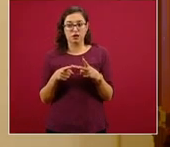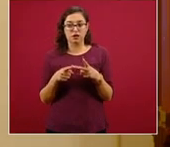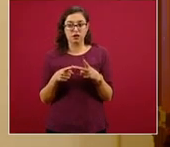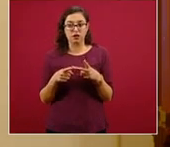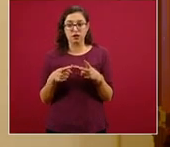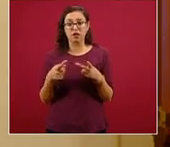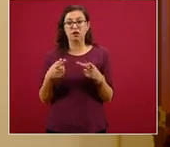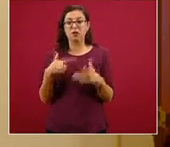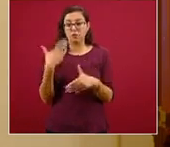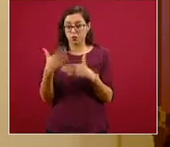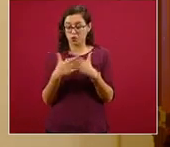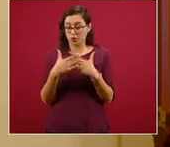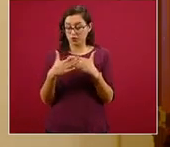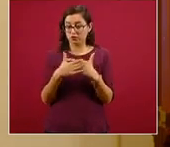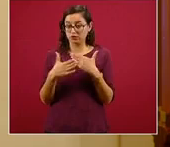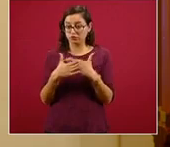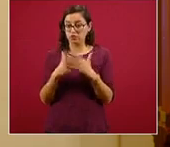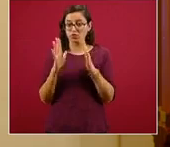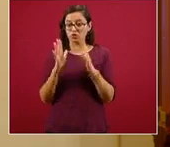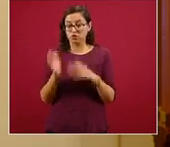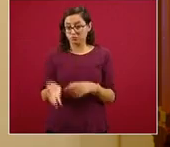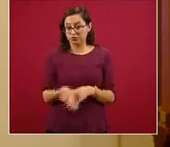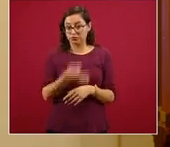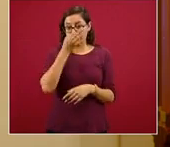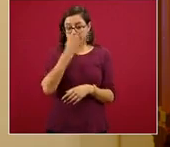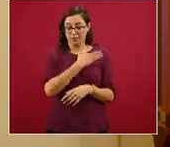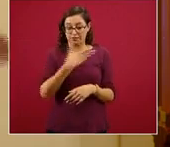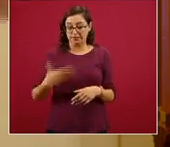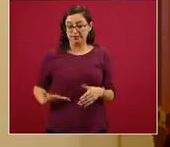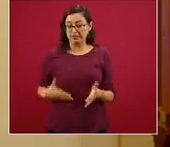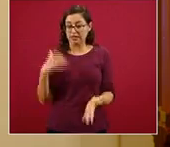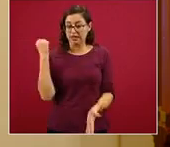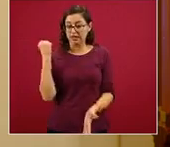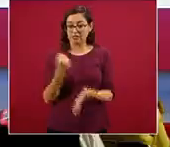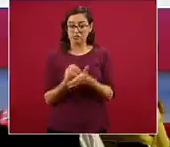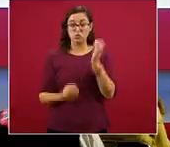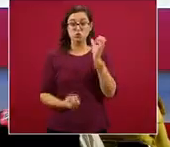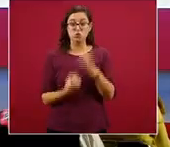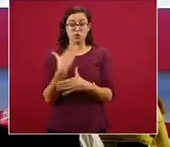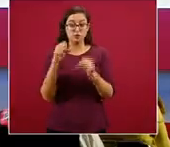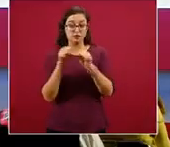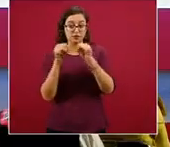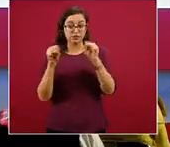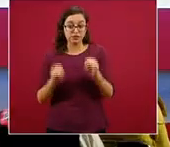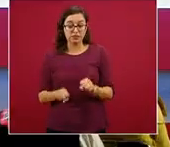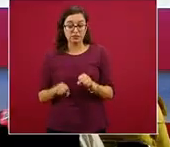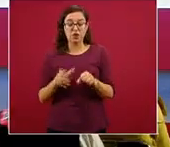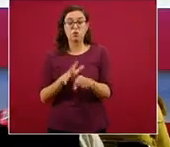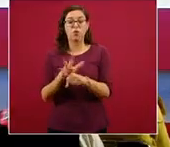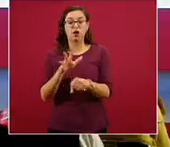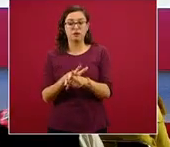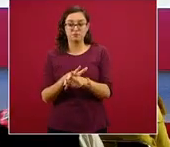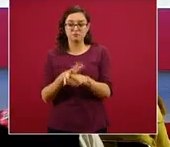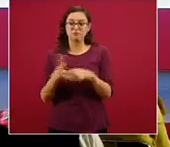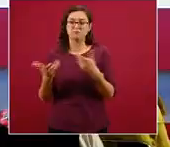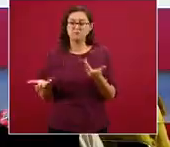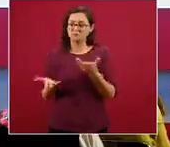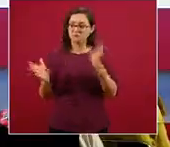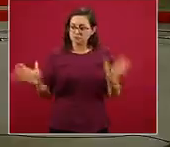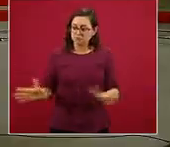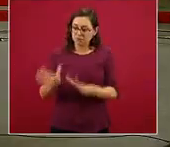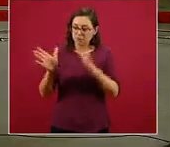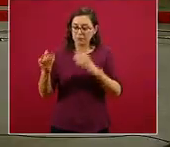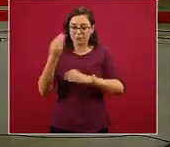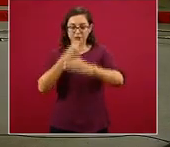de publicarse y autorizarse por el presidente, está acciones puntuales para la promoción de dietas